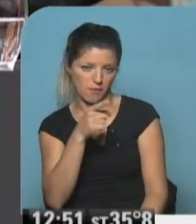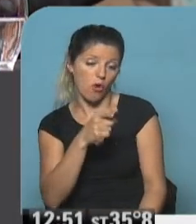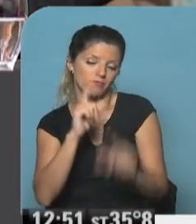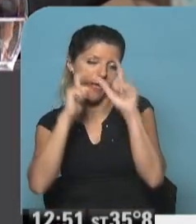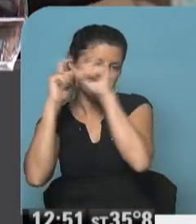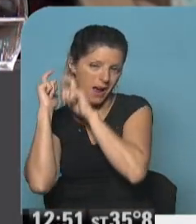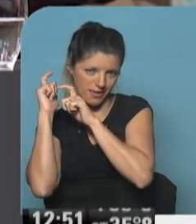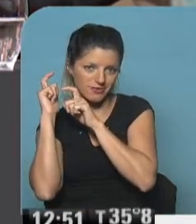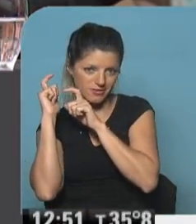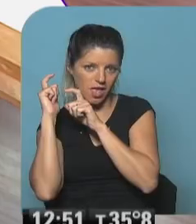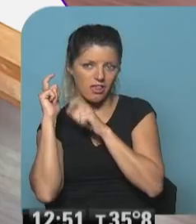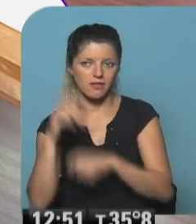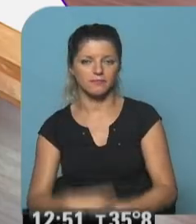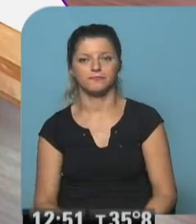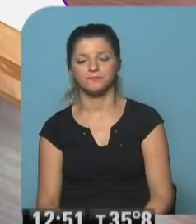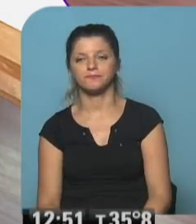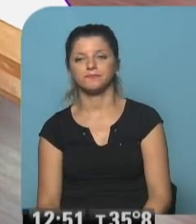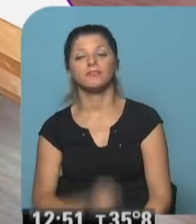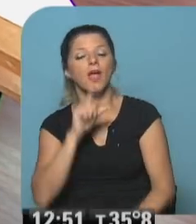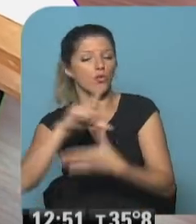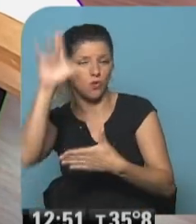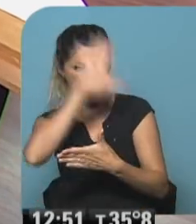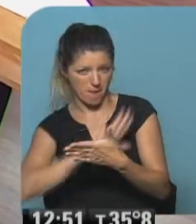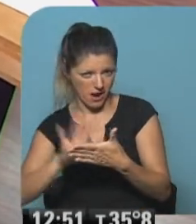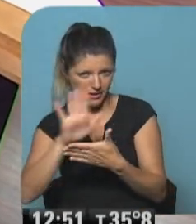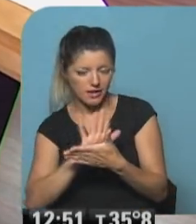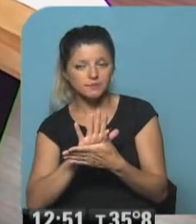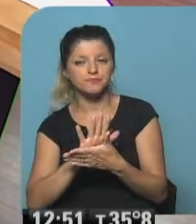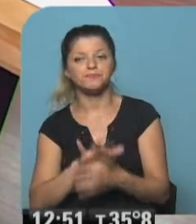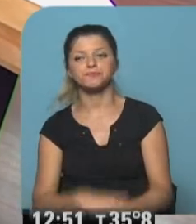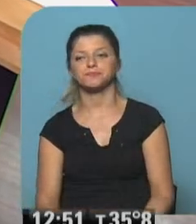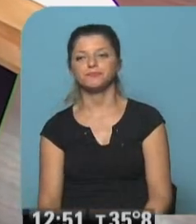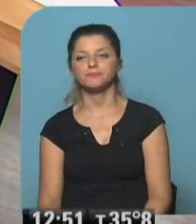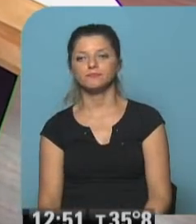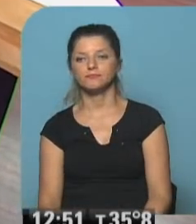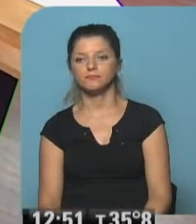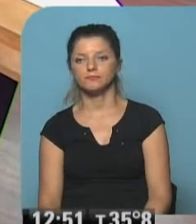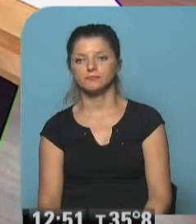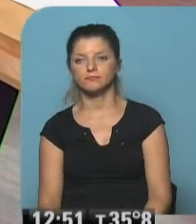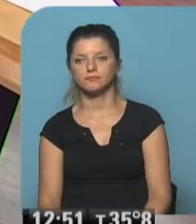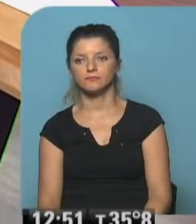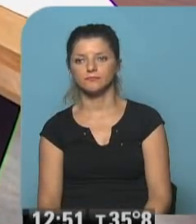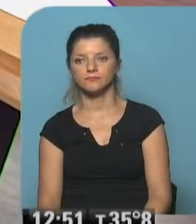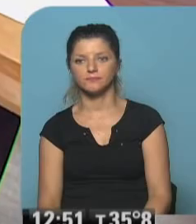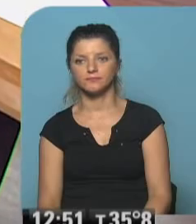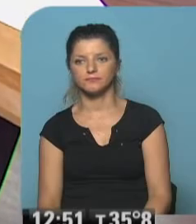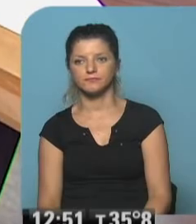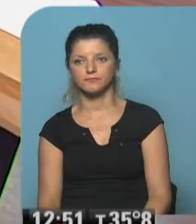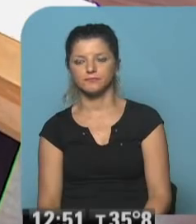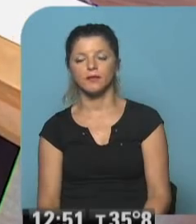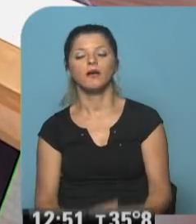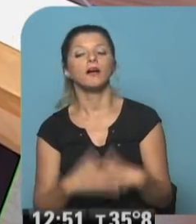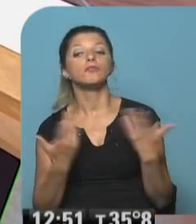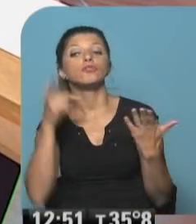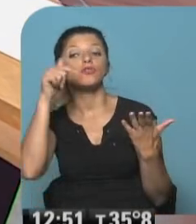de la región en general. ¿Cómo es la respuesta o cómo es la imagen que está teniendo